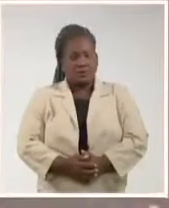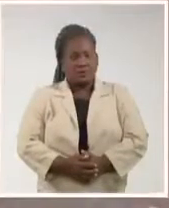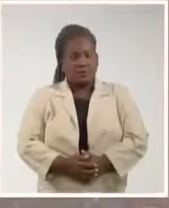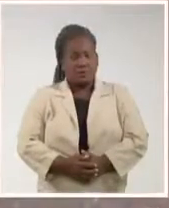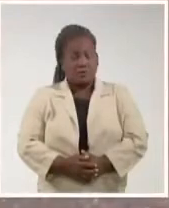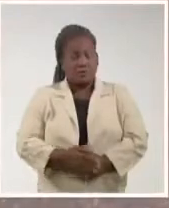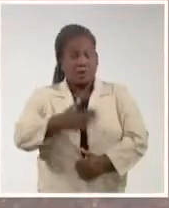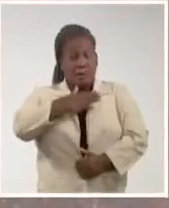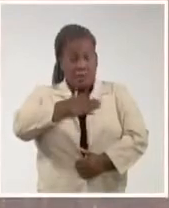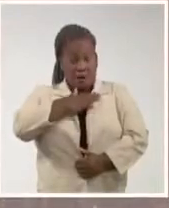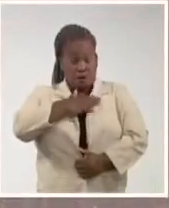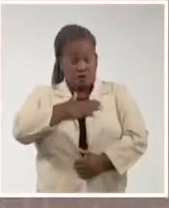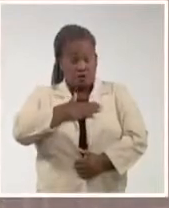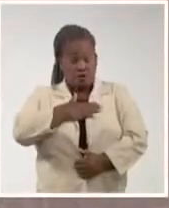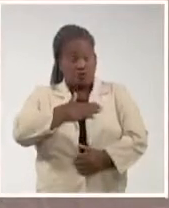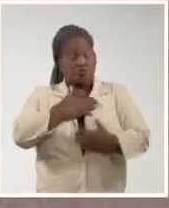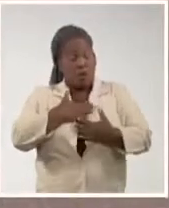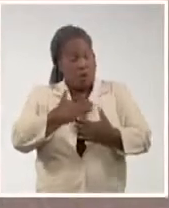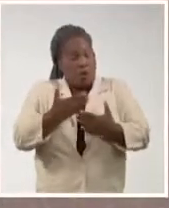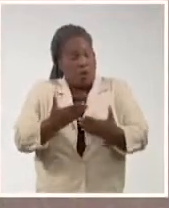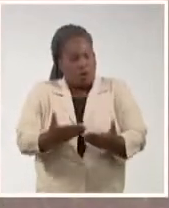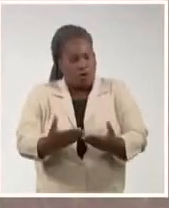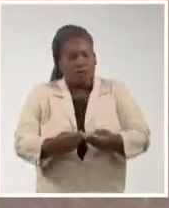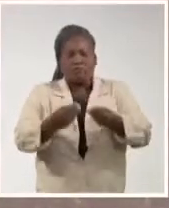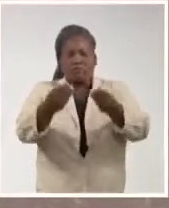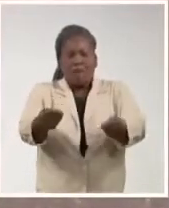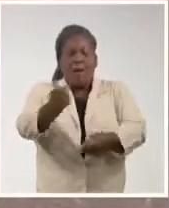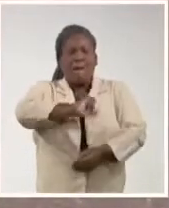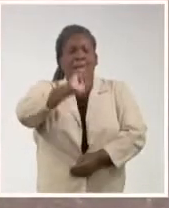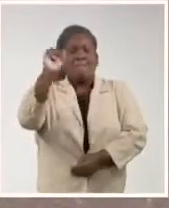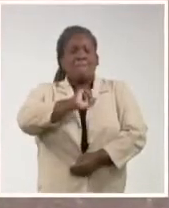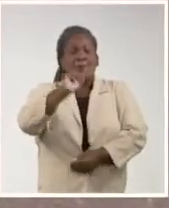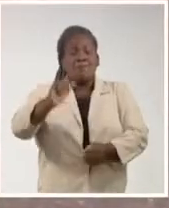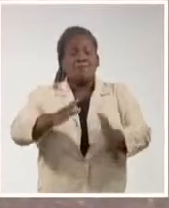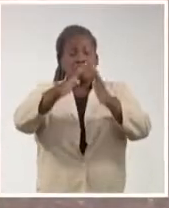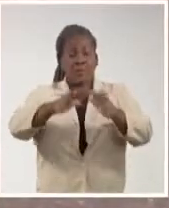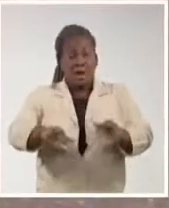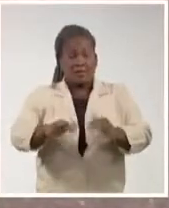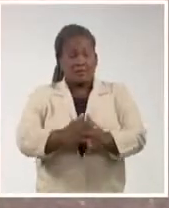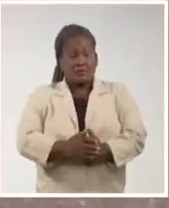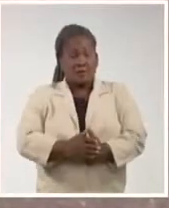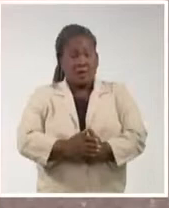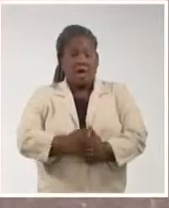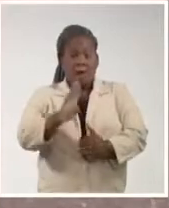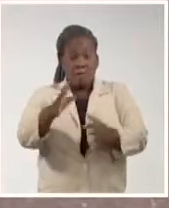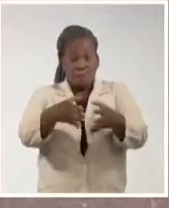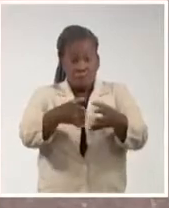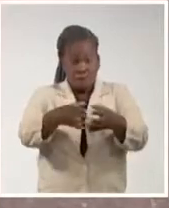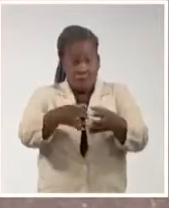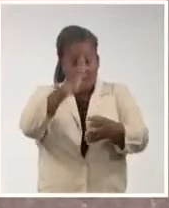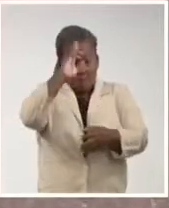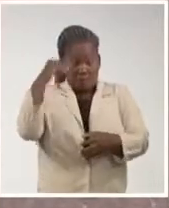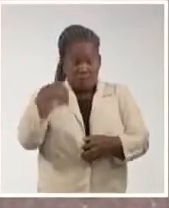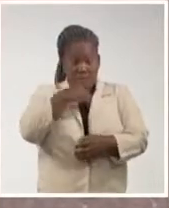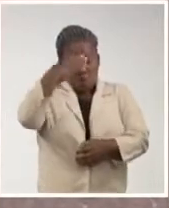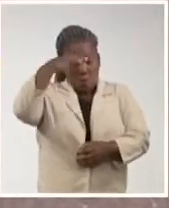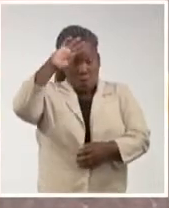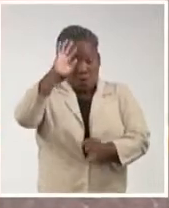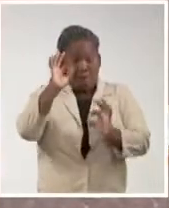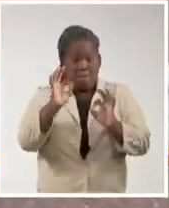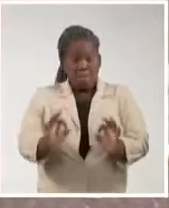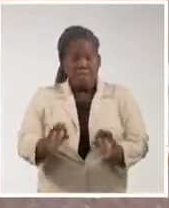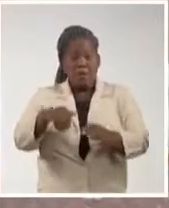gran honor para nosotros dar el premio de la paz a la Brigada Henry Reeves el mismo día que el